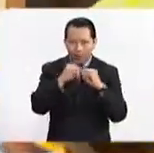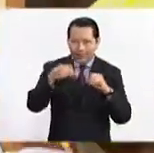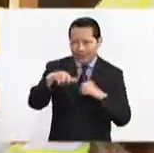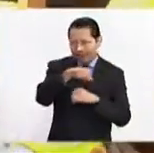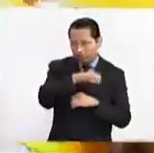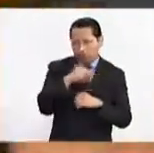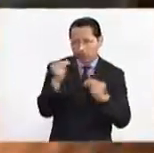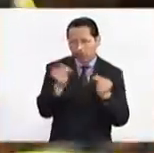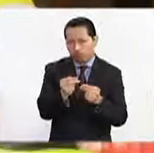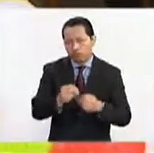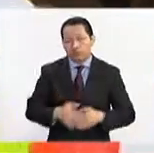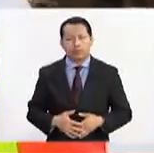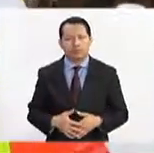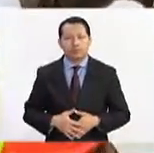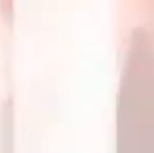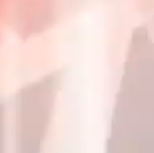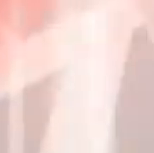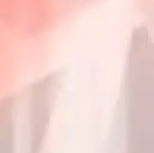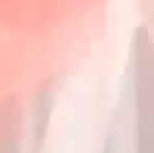así lo soliciten.